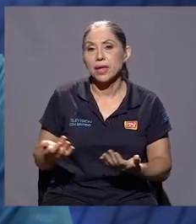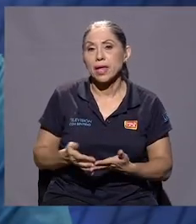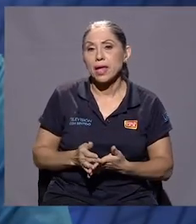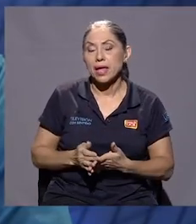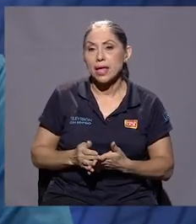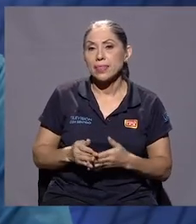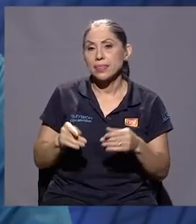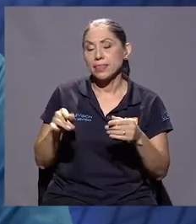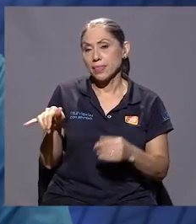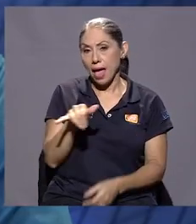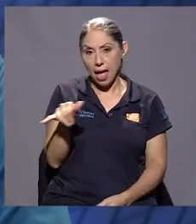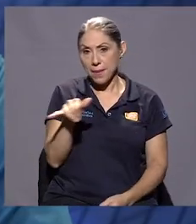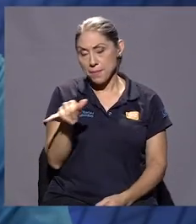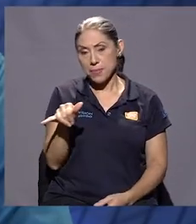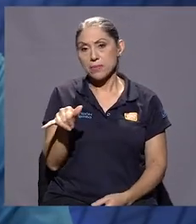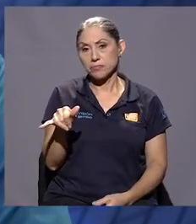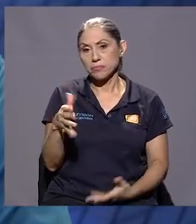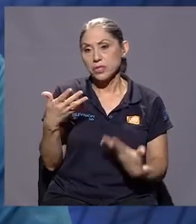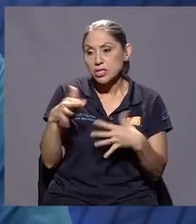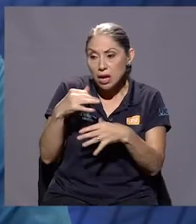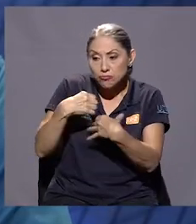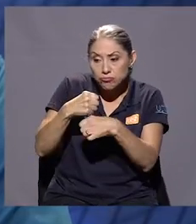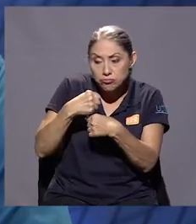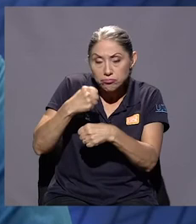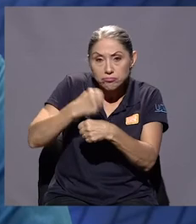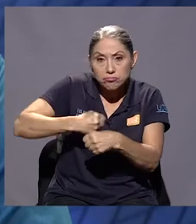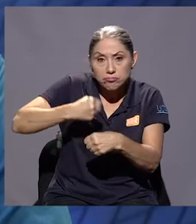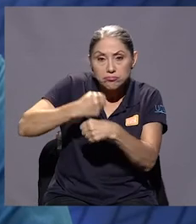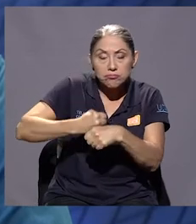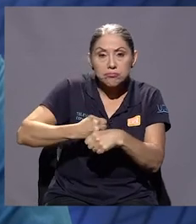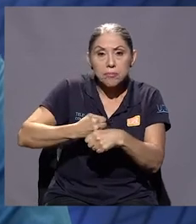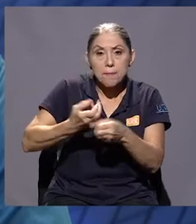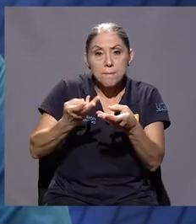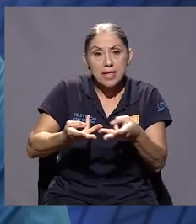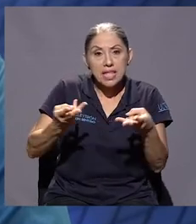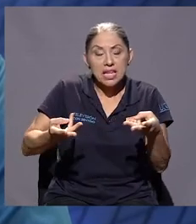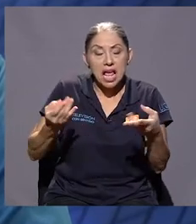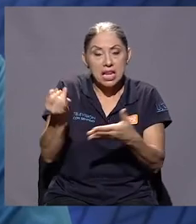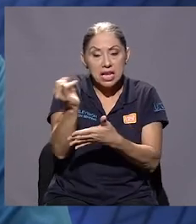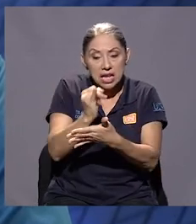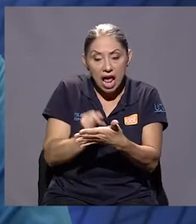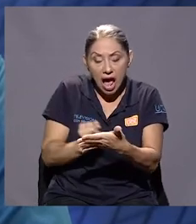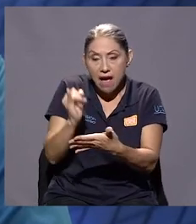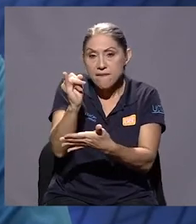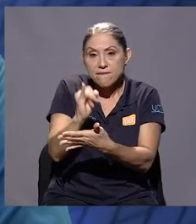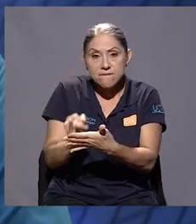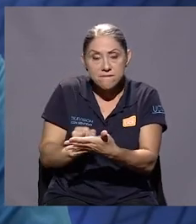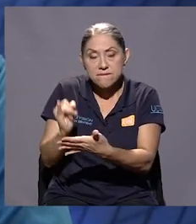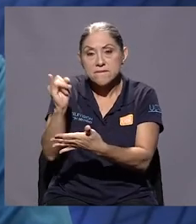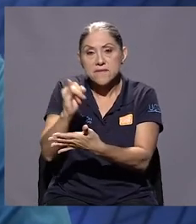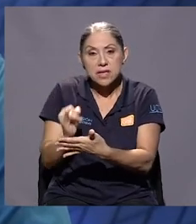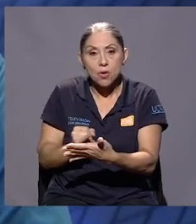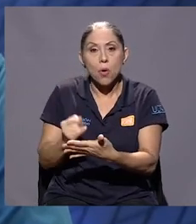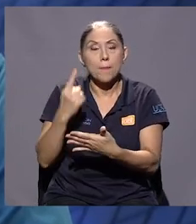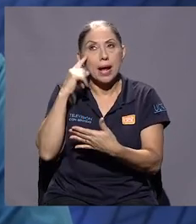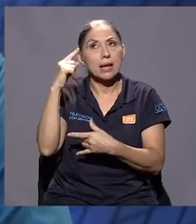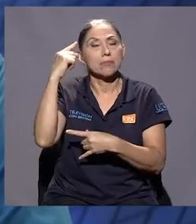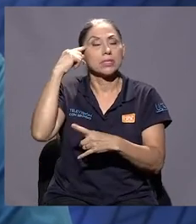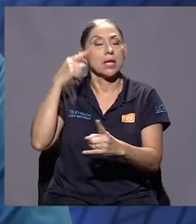también se ha venido produciendo material gráfico o también de neutrón o lógica educativa